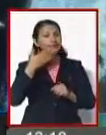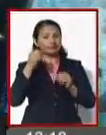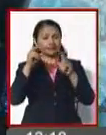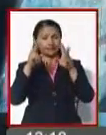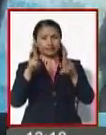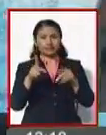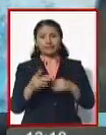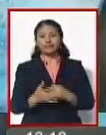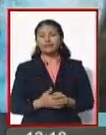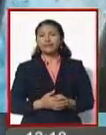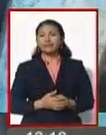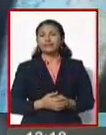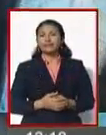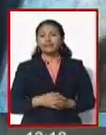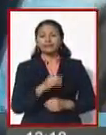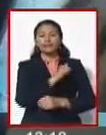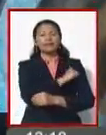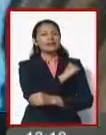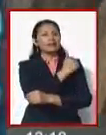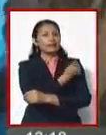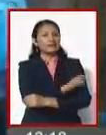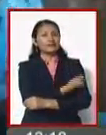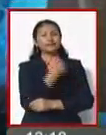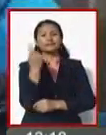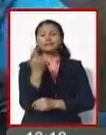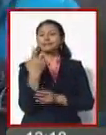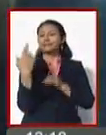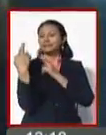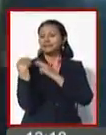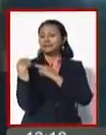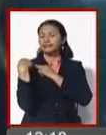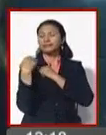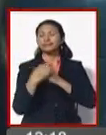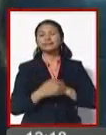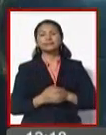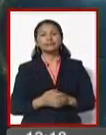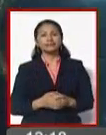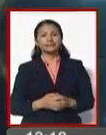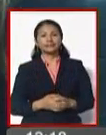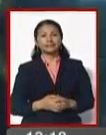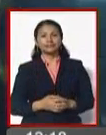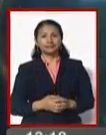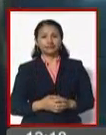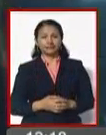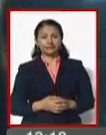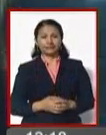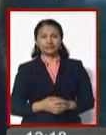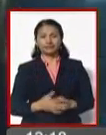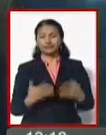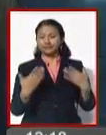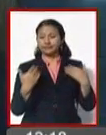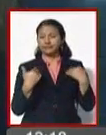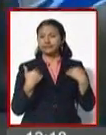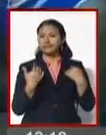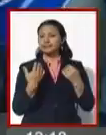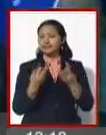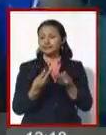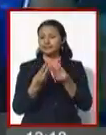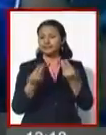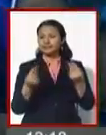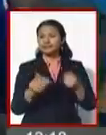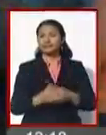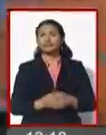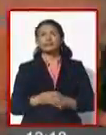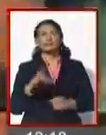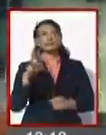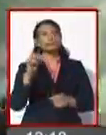estas personas en el sentido de que las autoridades somos las únicas encargadas y realmente que tenemos que dar una solución.